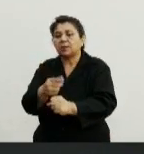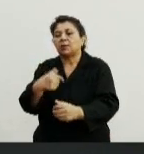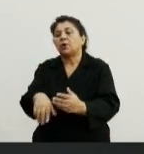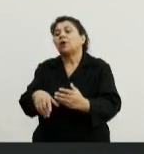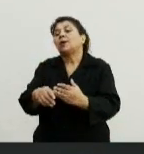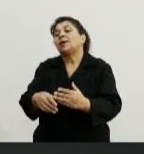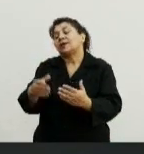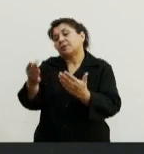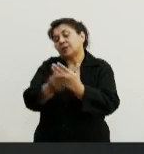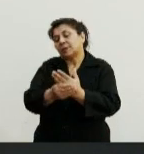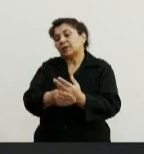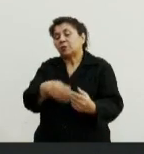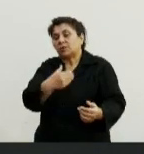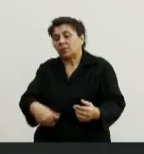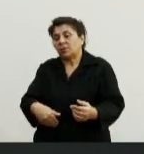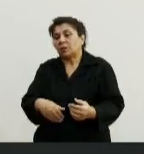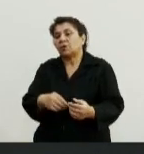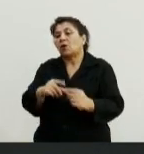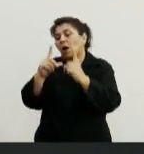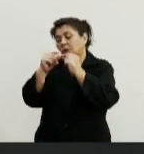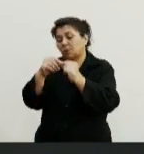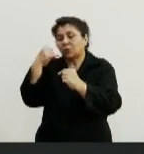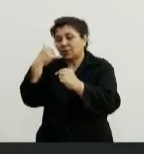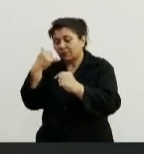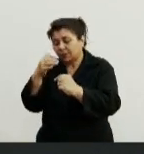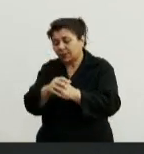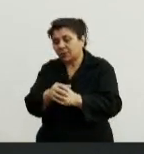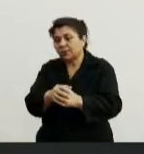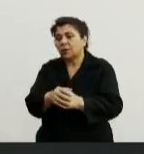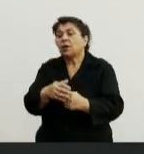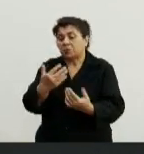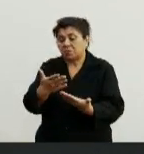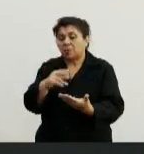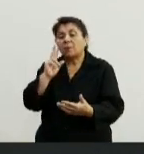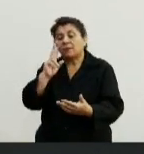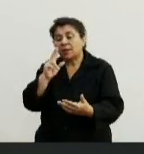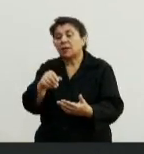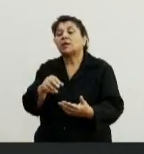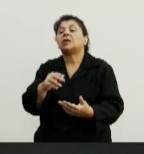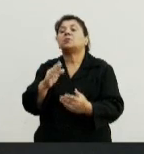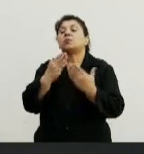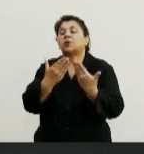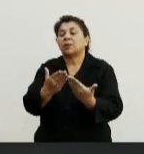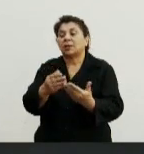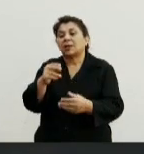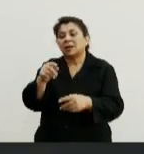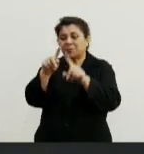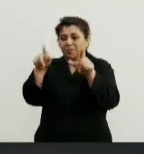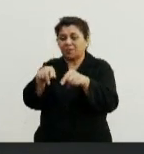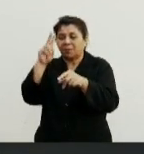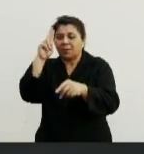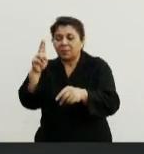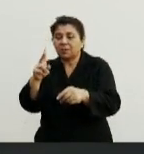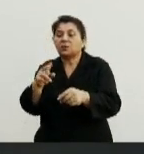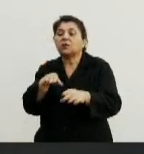y a los distintos números que se han ido comunicando hasta ahora para poder gestionar los permisos de circulación y generar